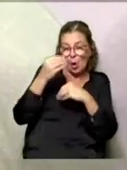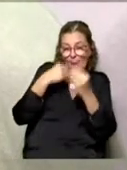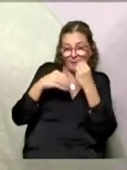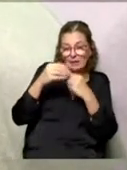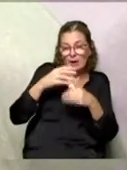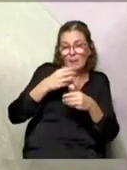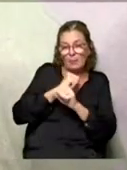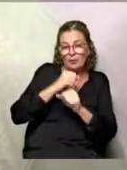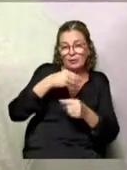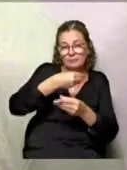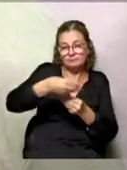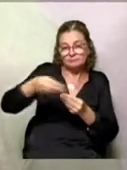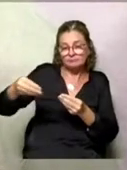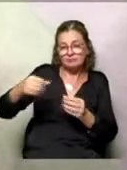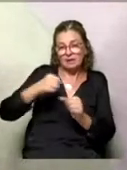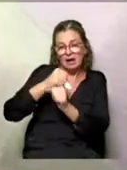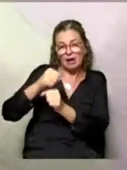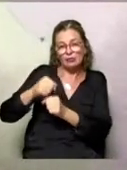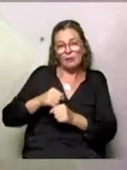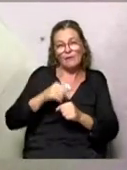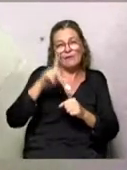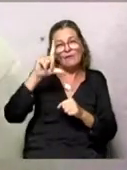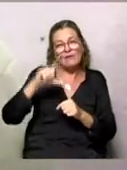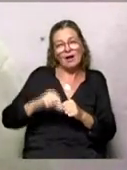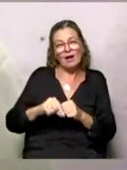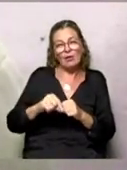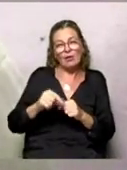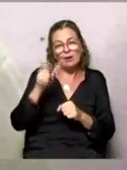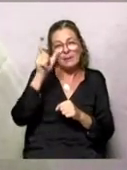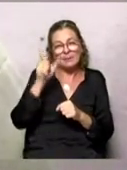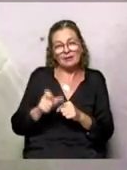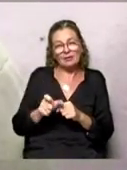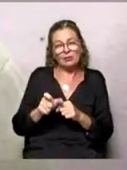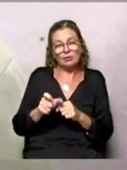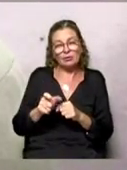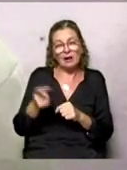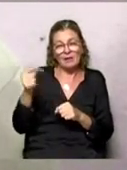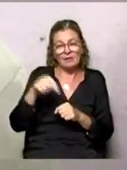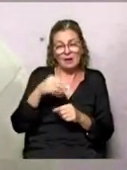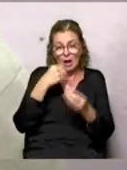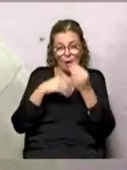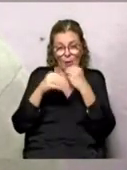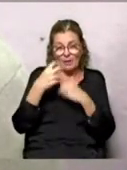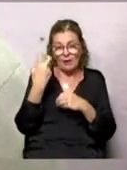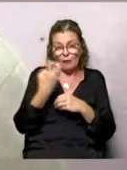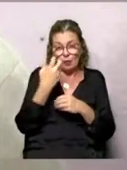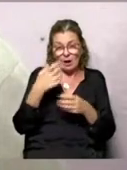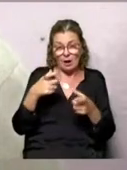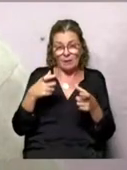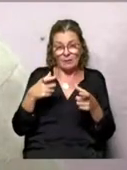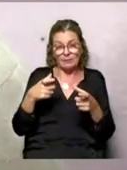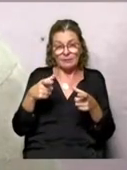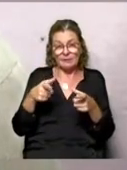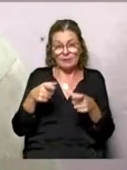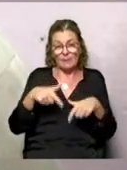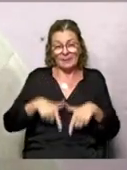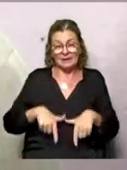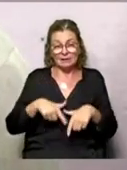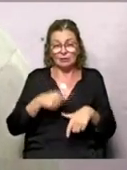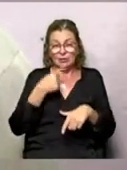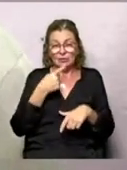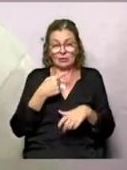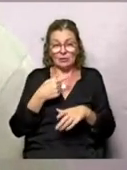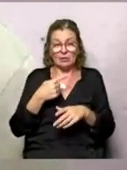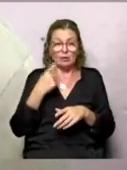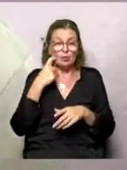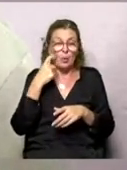distribuir en las ollas, ¿no? ¿Disminuyó la cantidad de gente que viene a comer aquí, que viene a buscar su merienda? Porque según el ministro se inflan